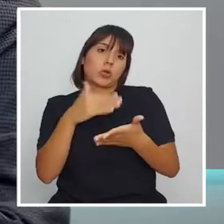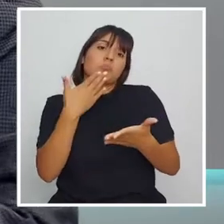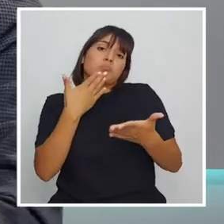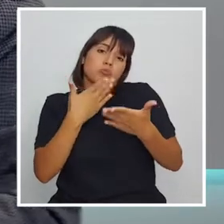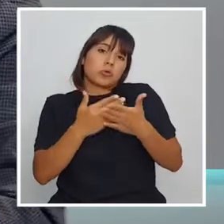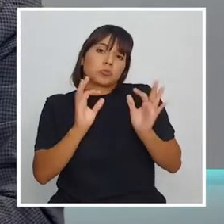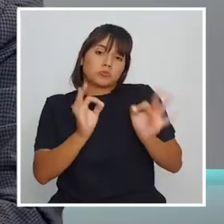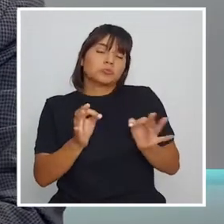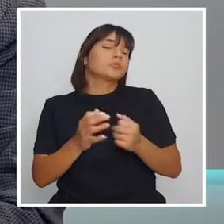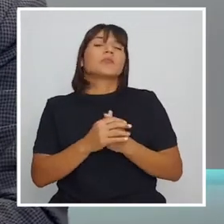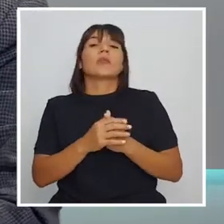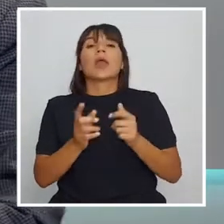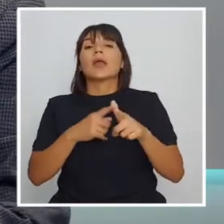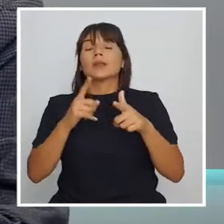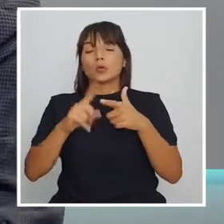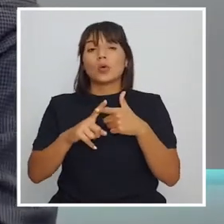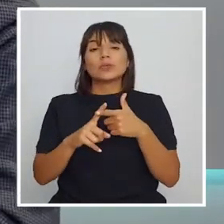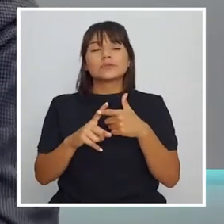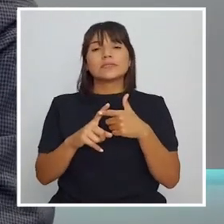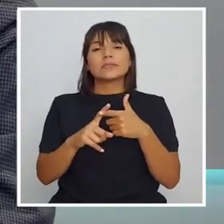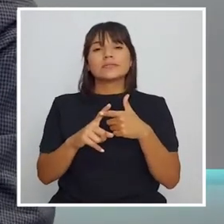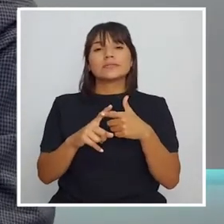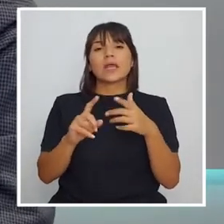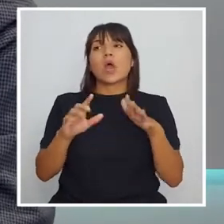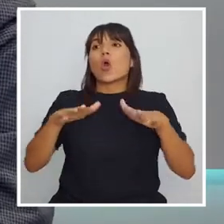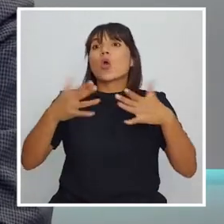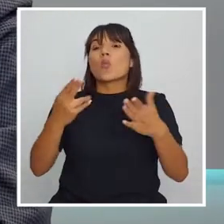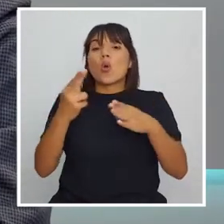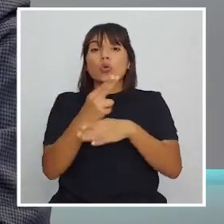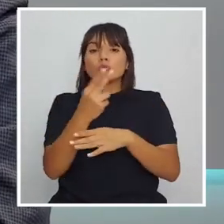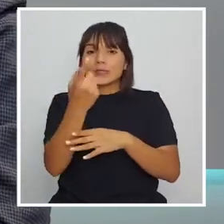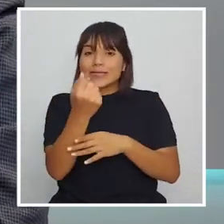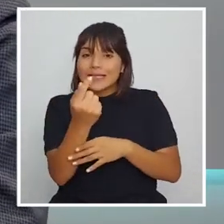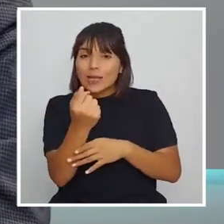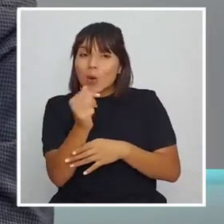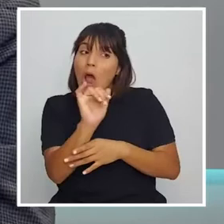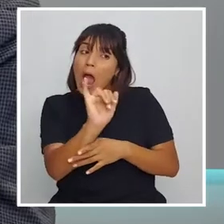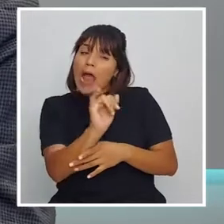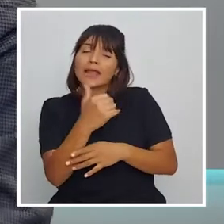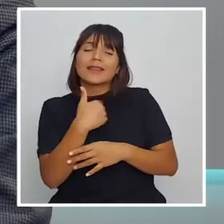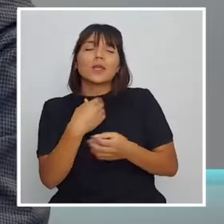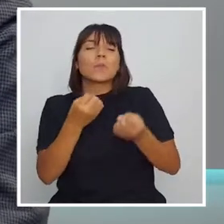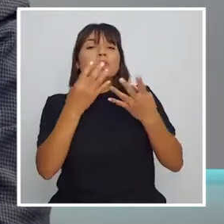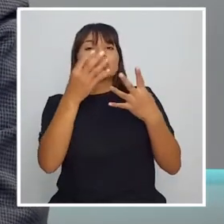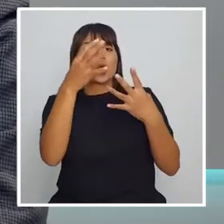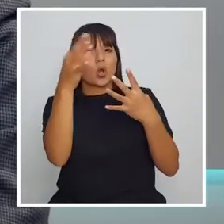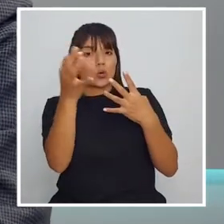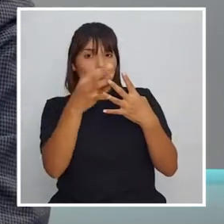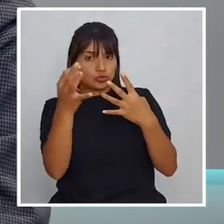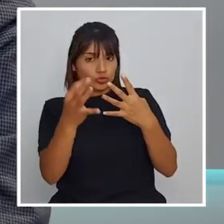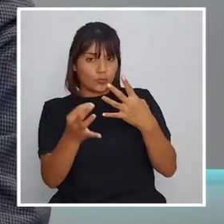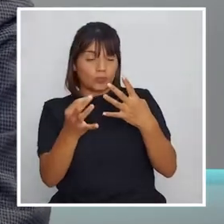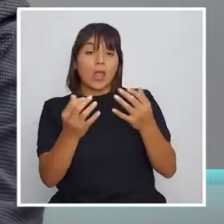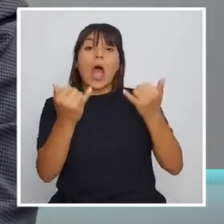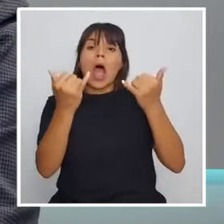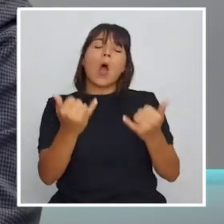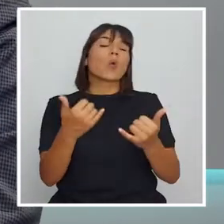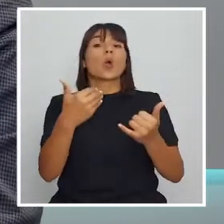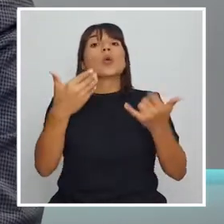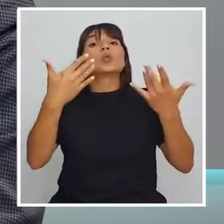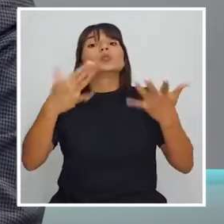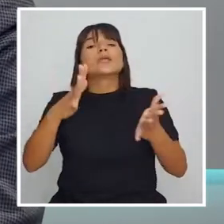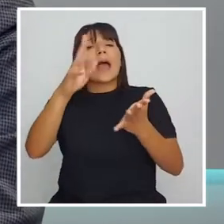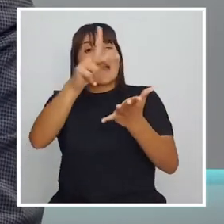entonces, ¿en qué coloco la plata? Ahí hay muchas opciones. Ahora, una vez que yo recibo el aguinaldo, tengo que pensar